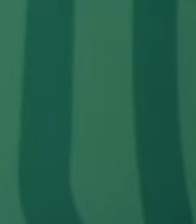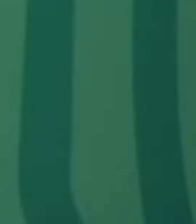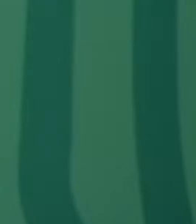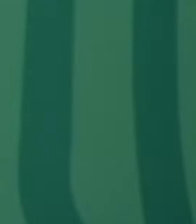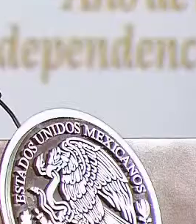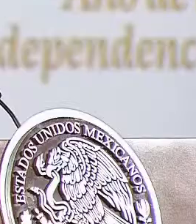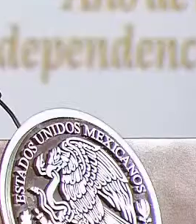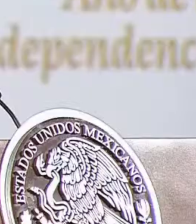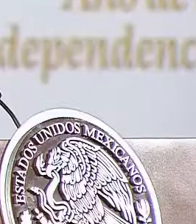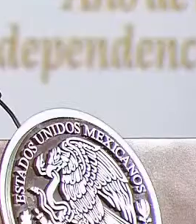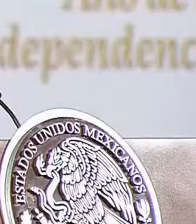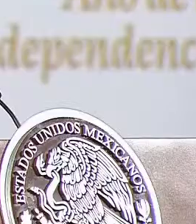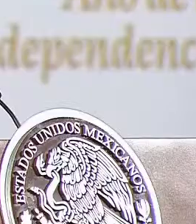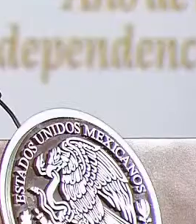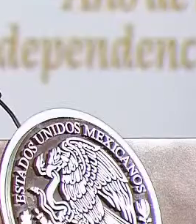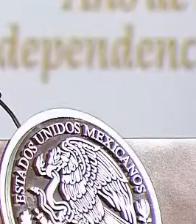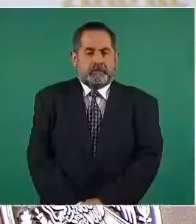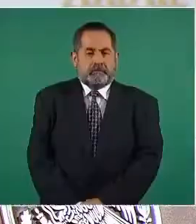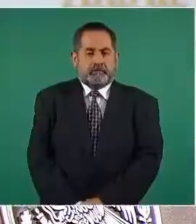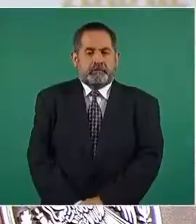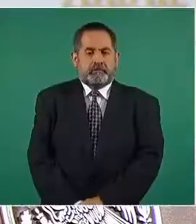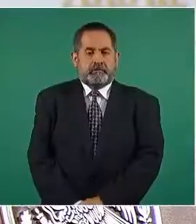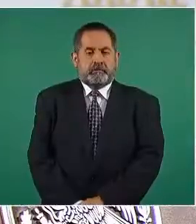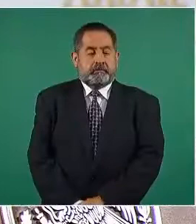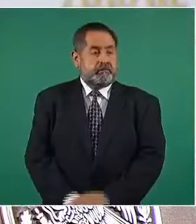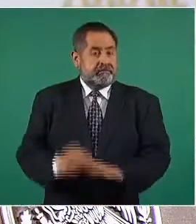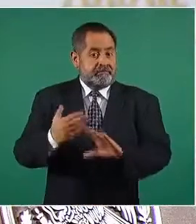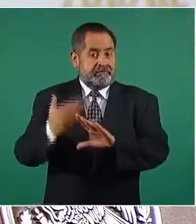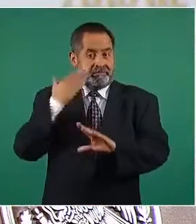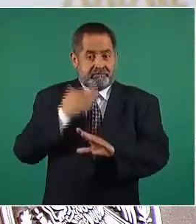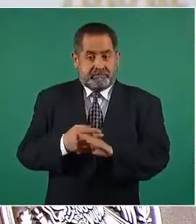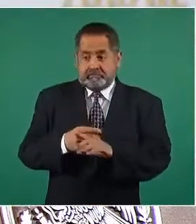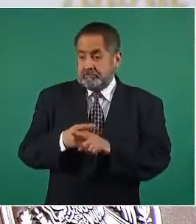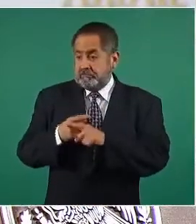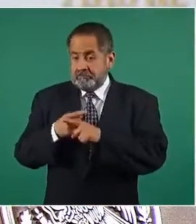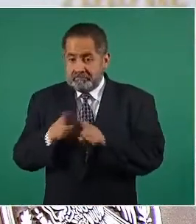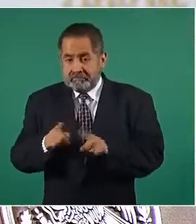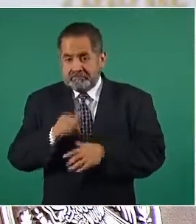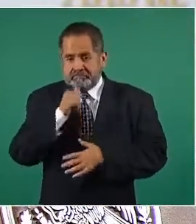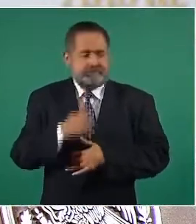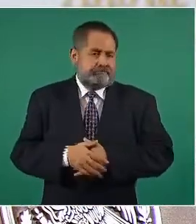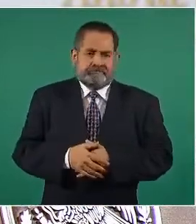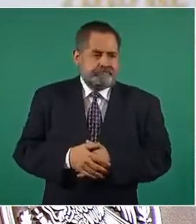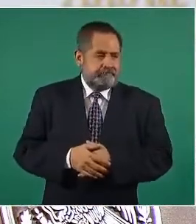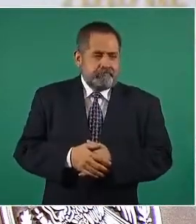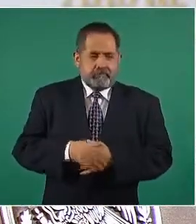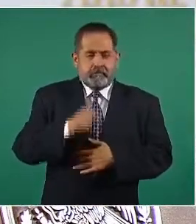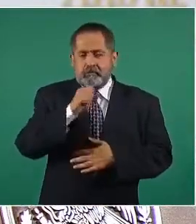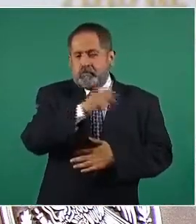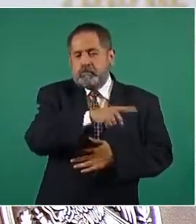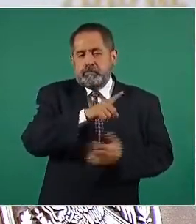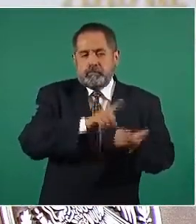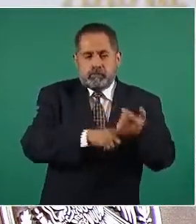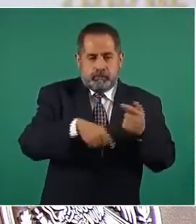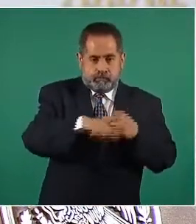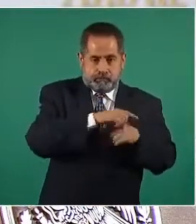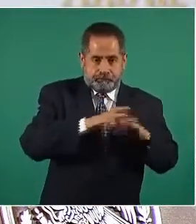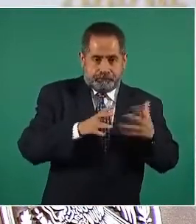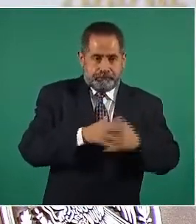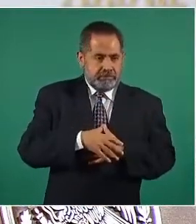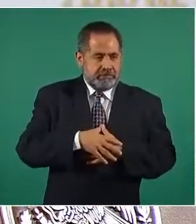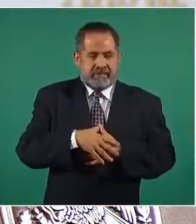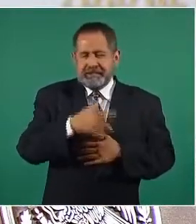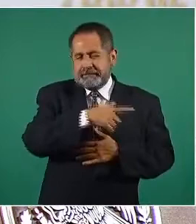y no hubo ninguna diferencia. Bueno, al grado de que en los últimos tiempos ya se quitaron por completo